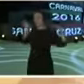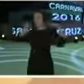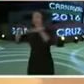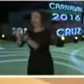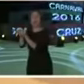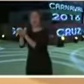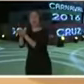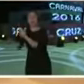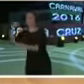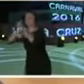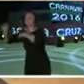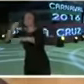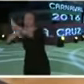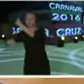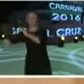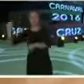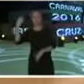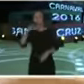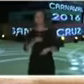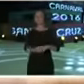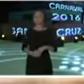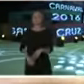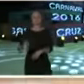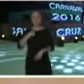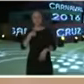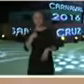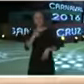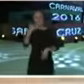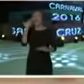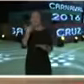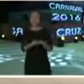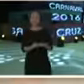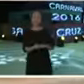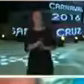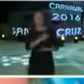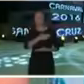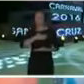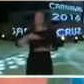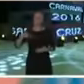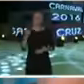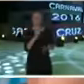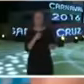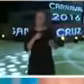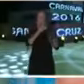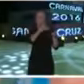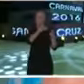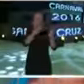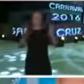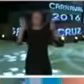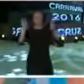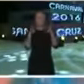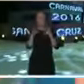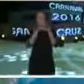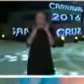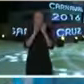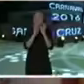paz. No te quiero aburrir con mi pelusa,